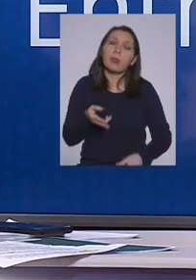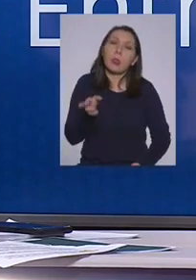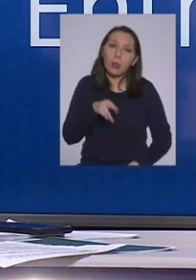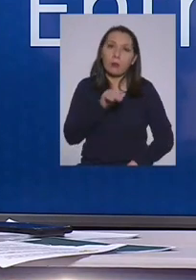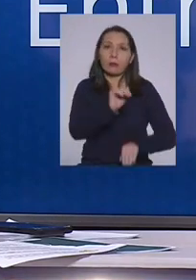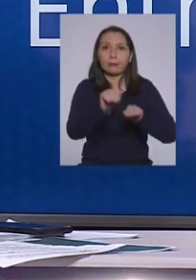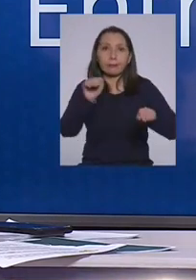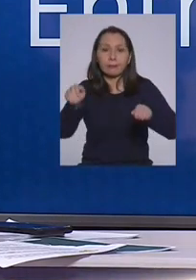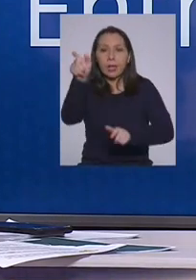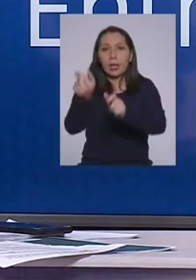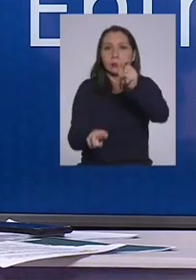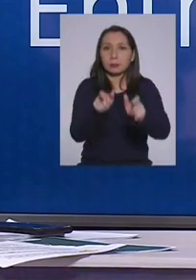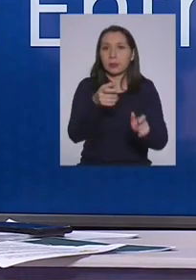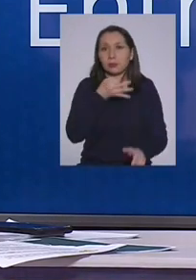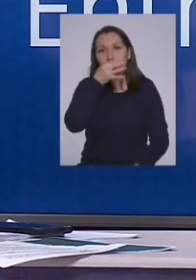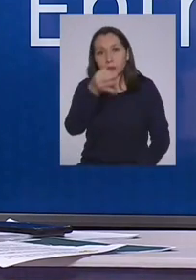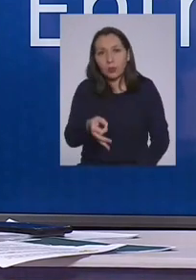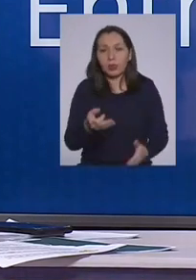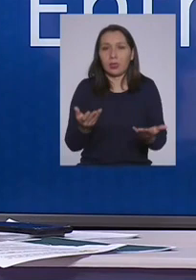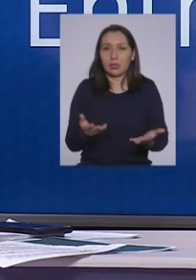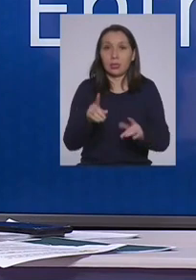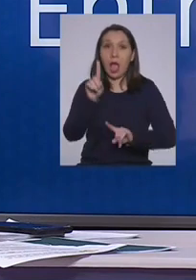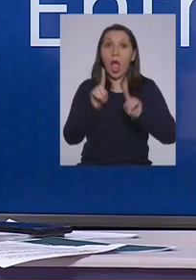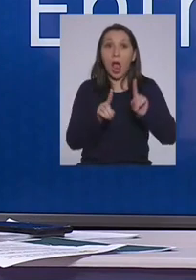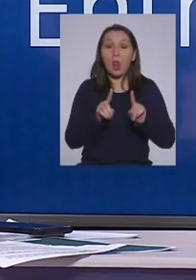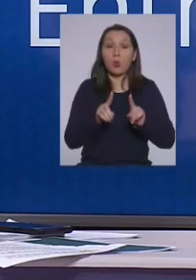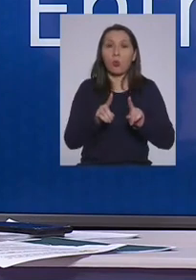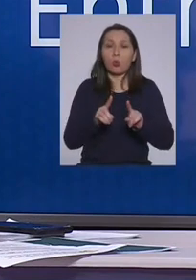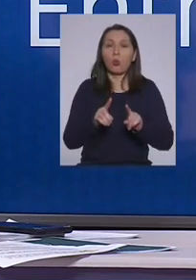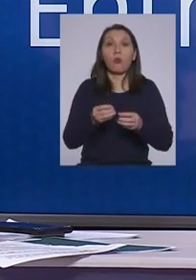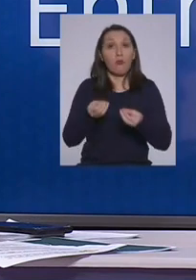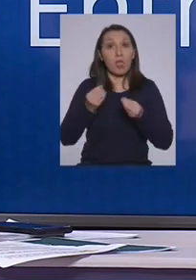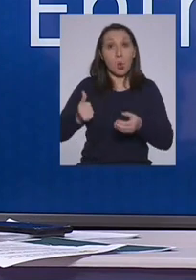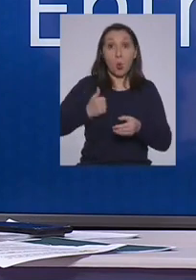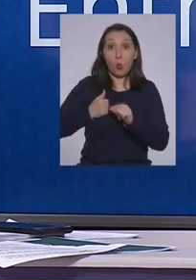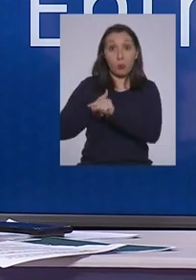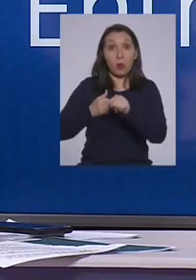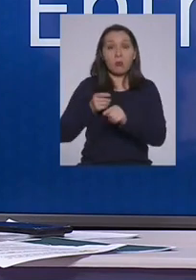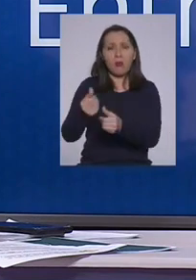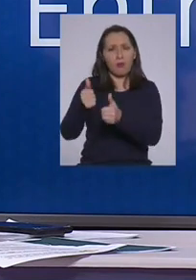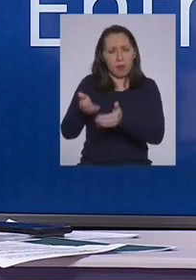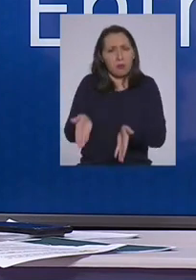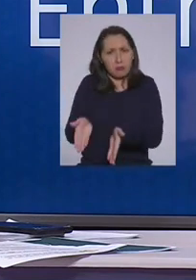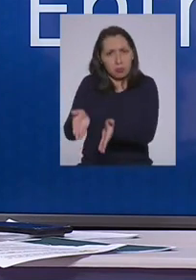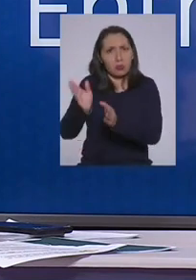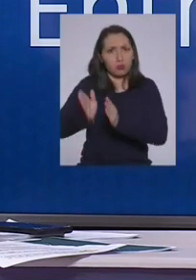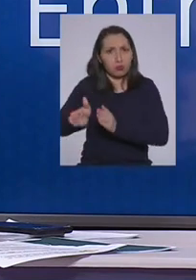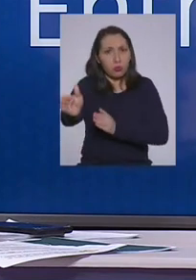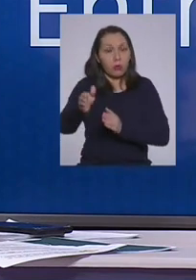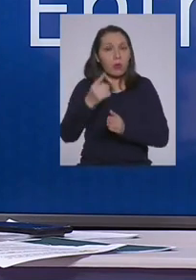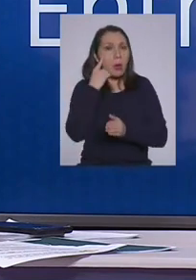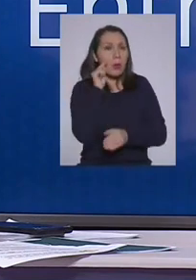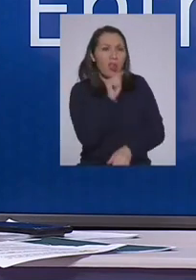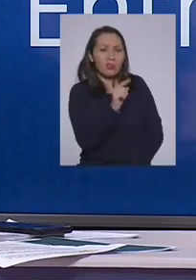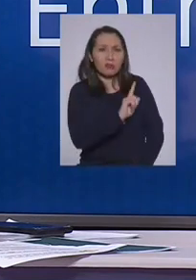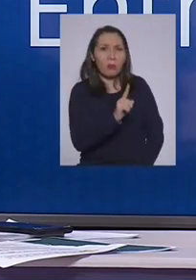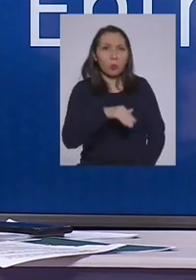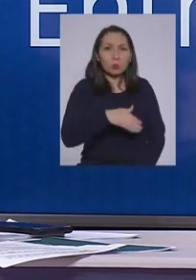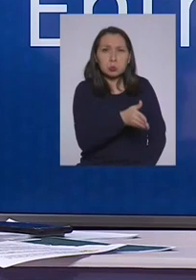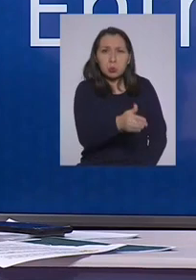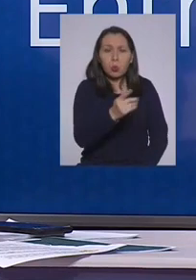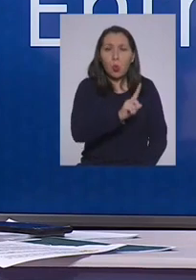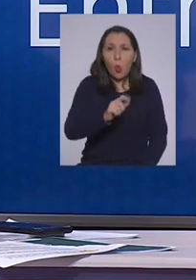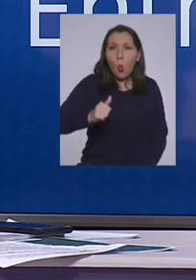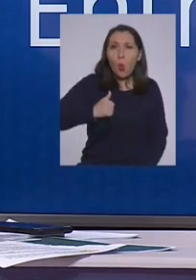tenemos que hacer un llamado a la ciudadanía, a aquellos que se están comportando bien, que sigan realizándolo así, pero también a los que no lo están